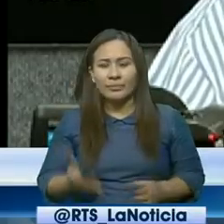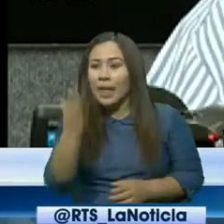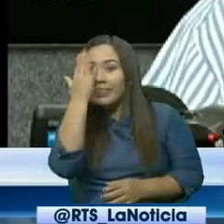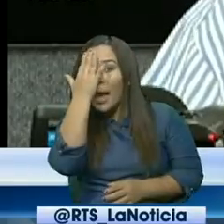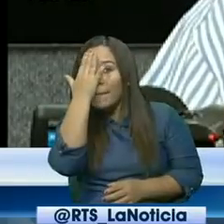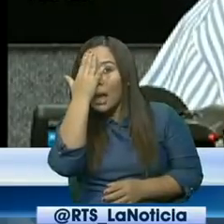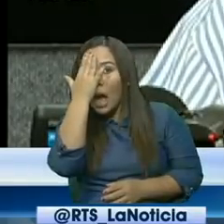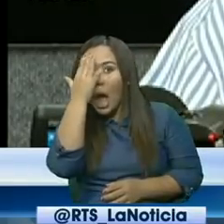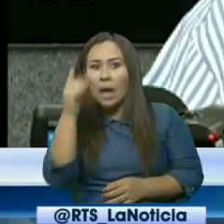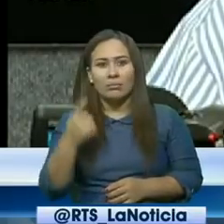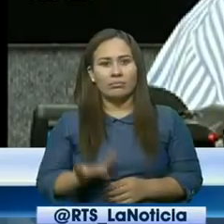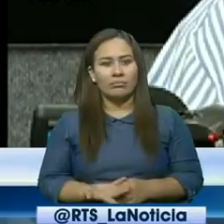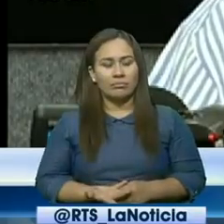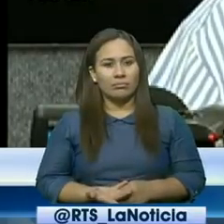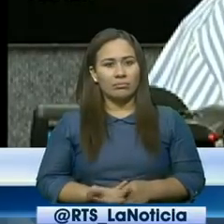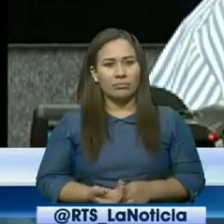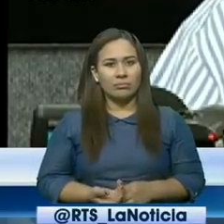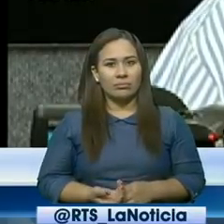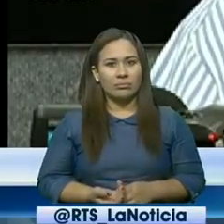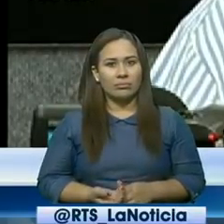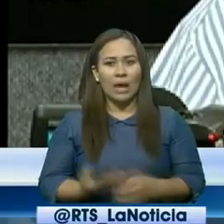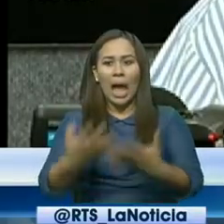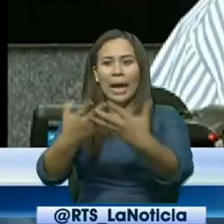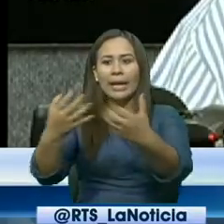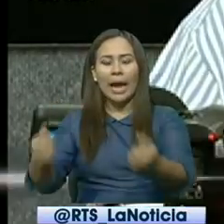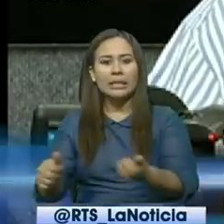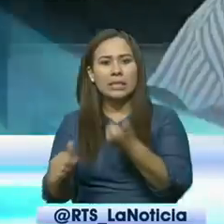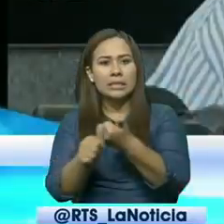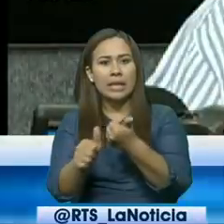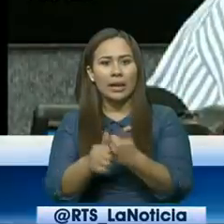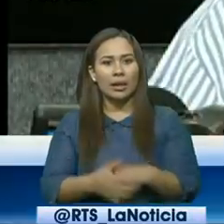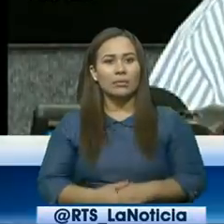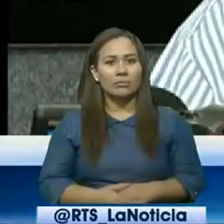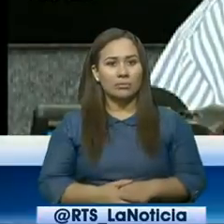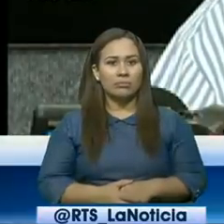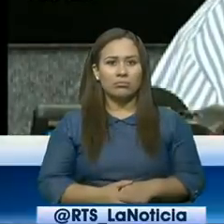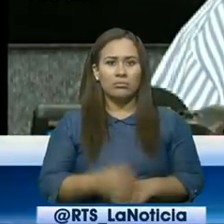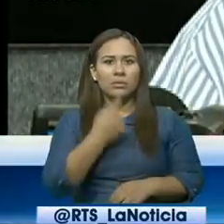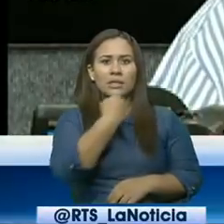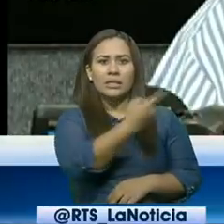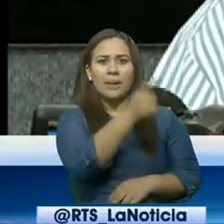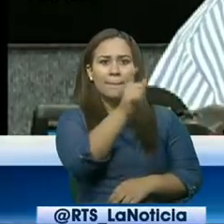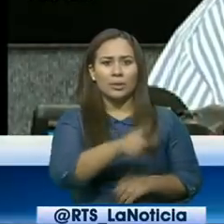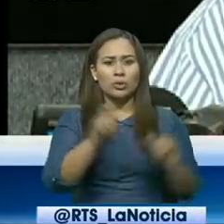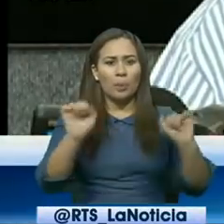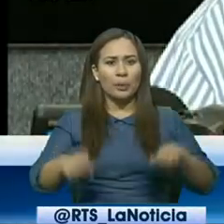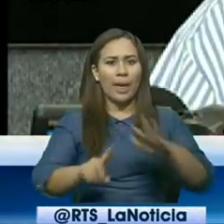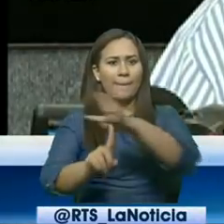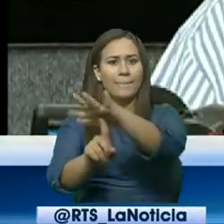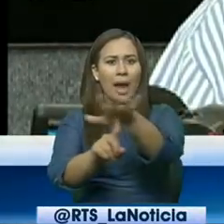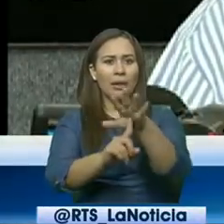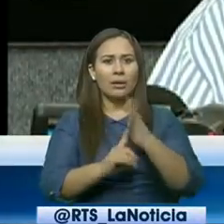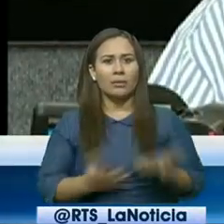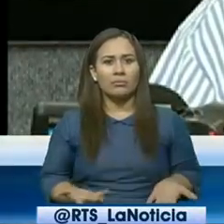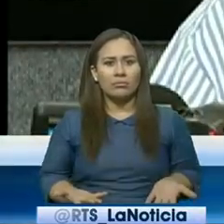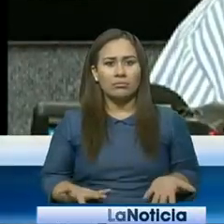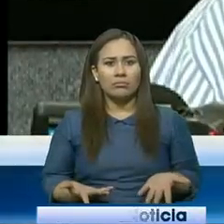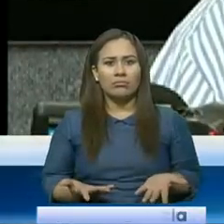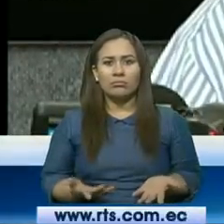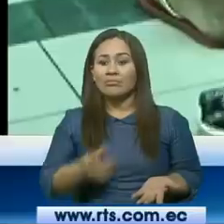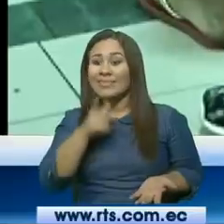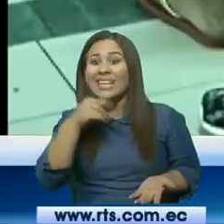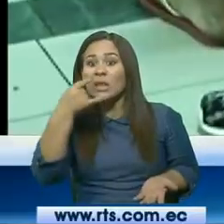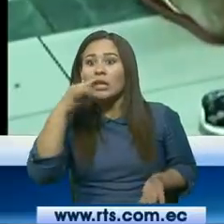fuera de la cárcel como usted bien dice señor pues estar en un parque hacer a la cacería de menores